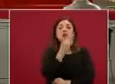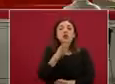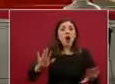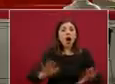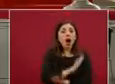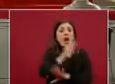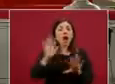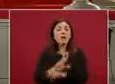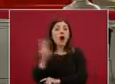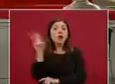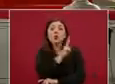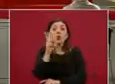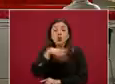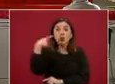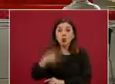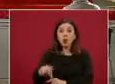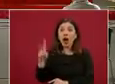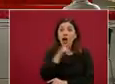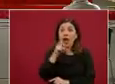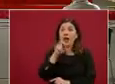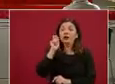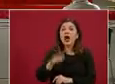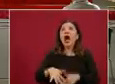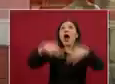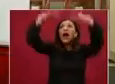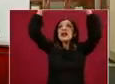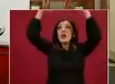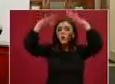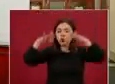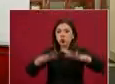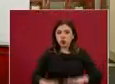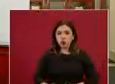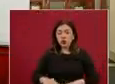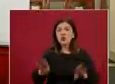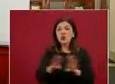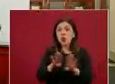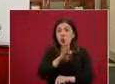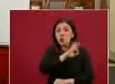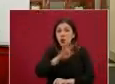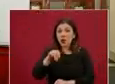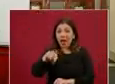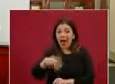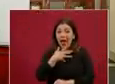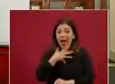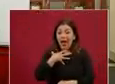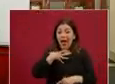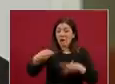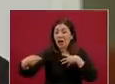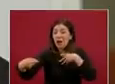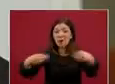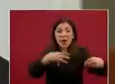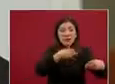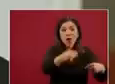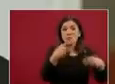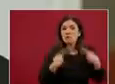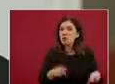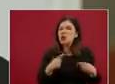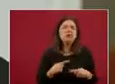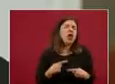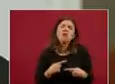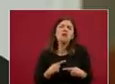el flujo de aire es de arriba a abajo y la posibilidad de que esté uno contaminando a las personas